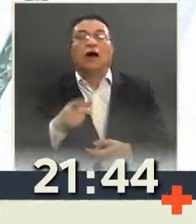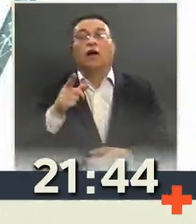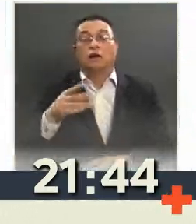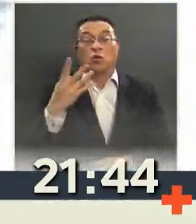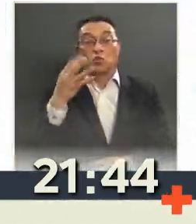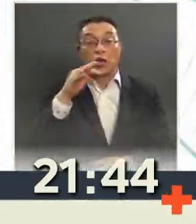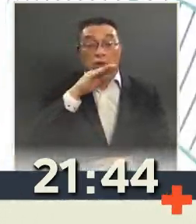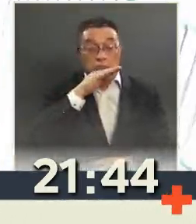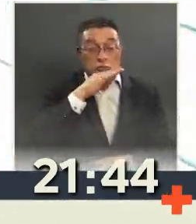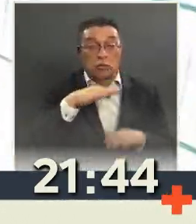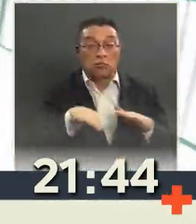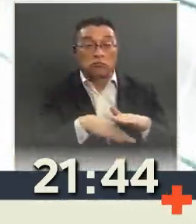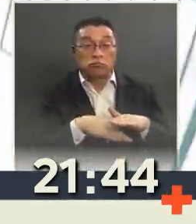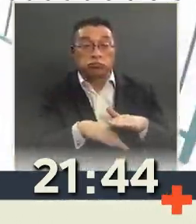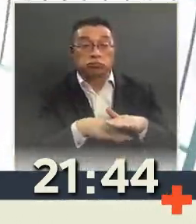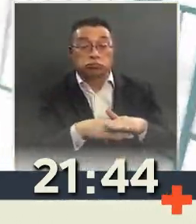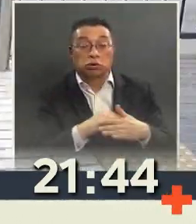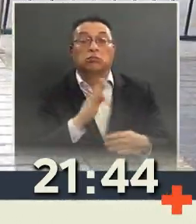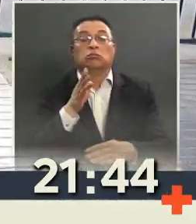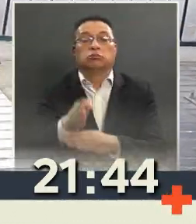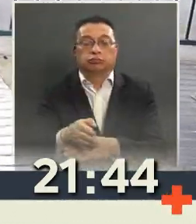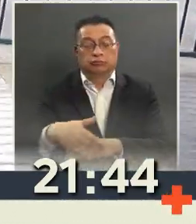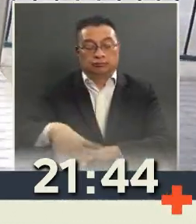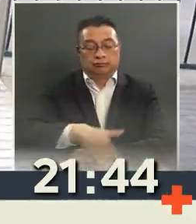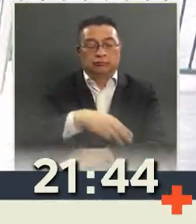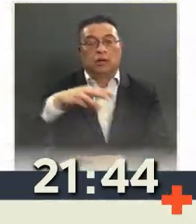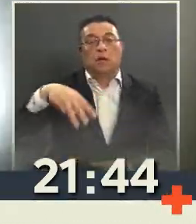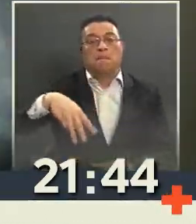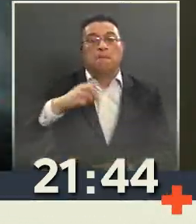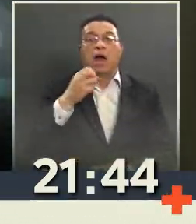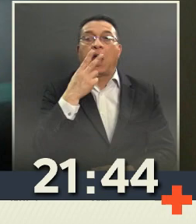viaje, llegamos al destino de Sergio en Avenida Mata.